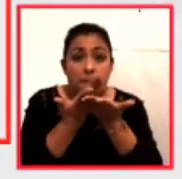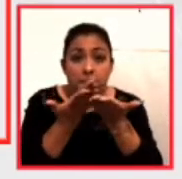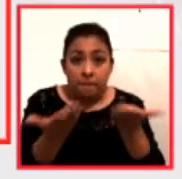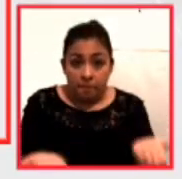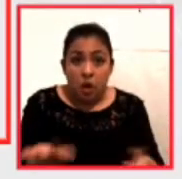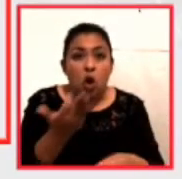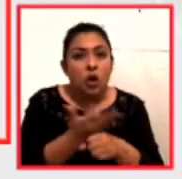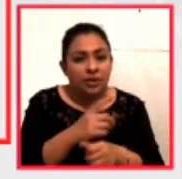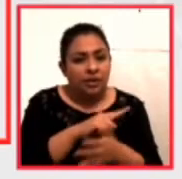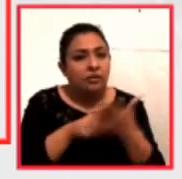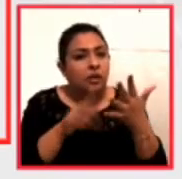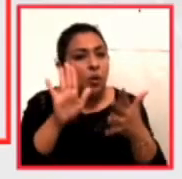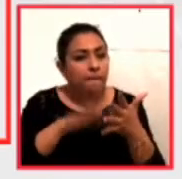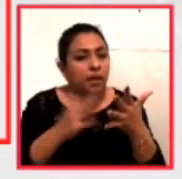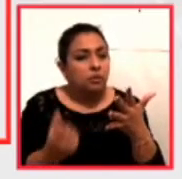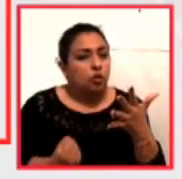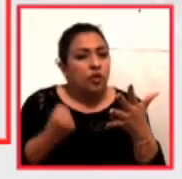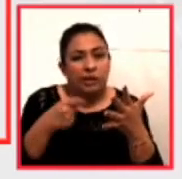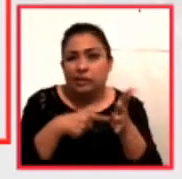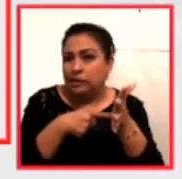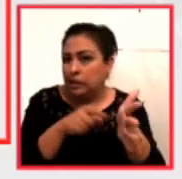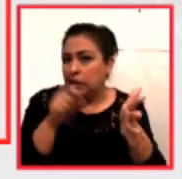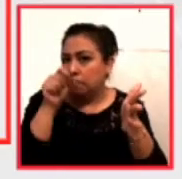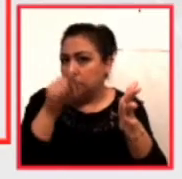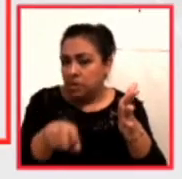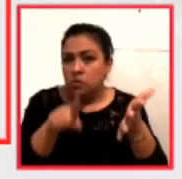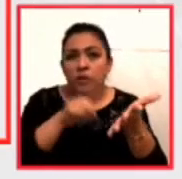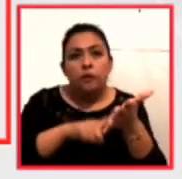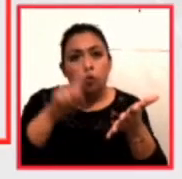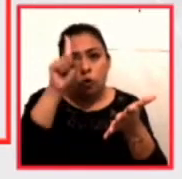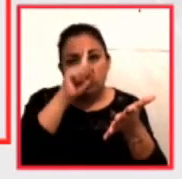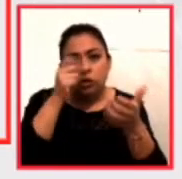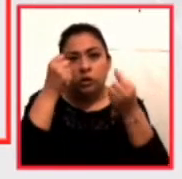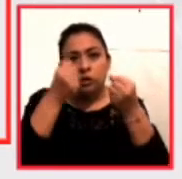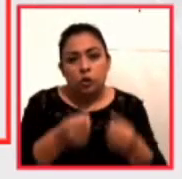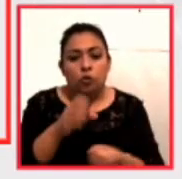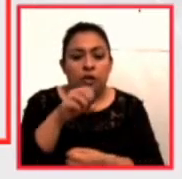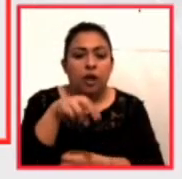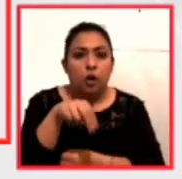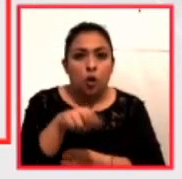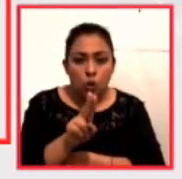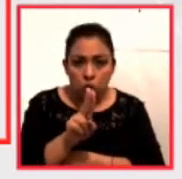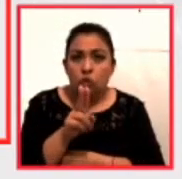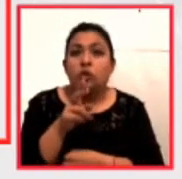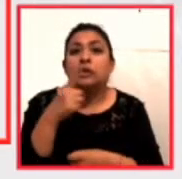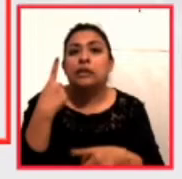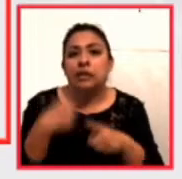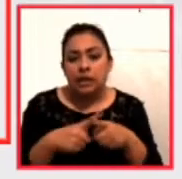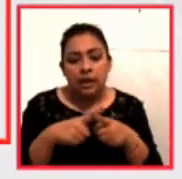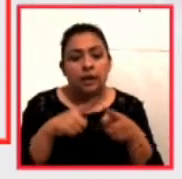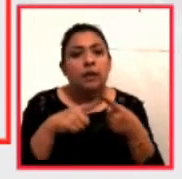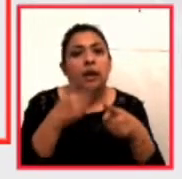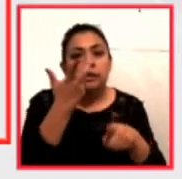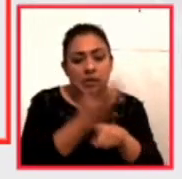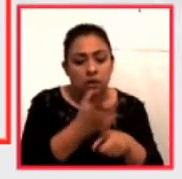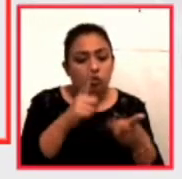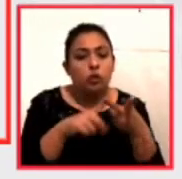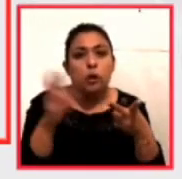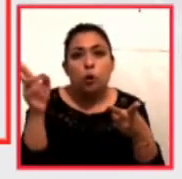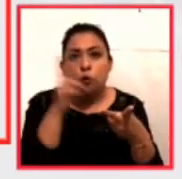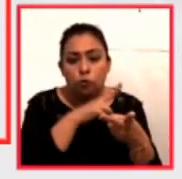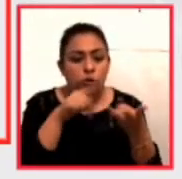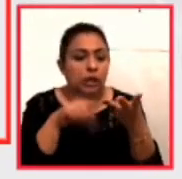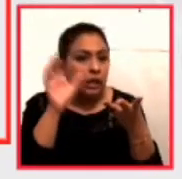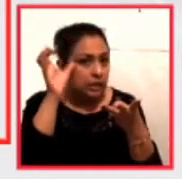los cinco más poderosos, que además son parte del Consejo de Seguridad de Naciones Unidas, y que siguen siendo Estados Unidos, Rusia,